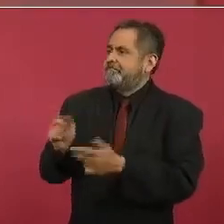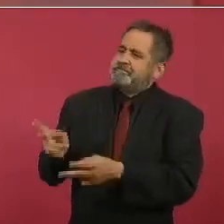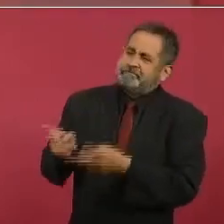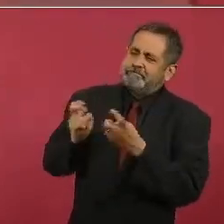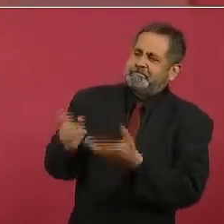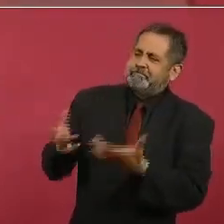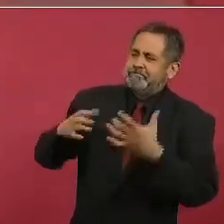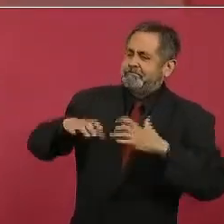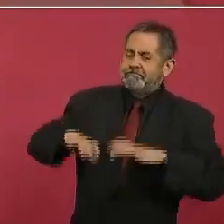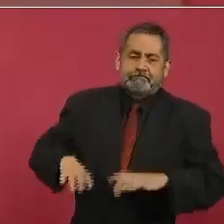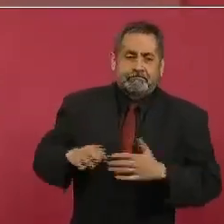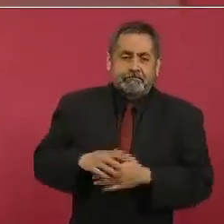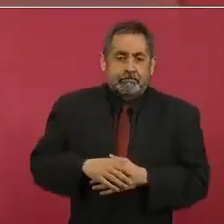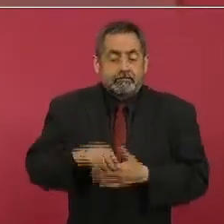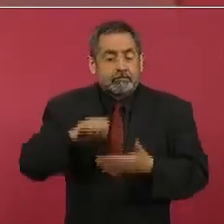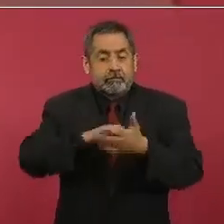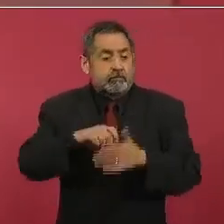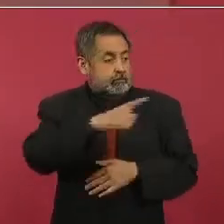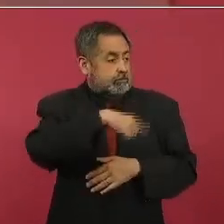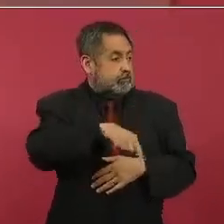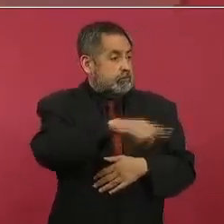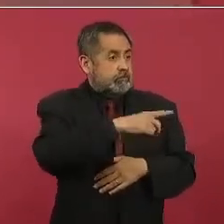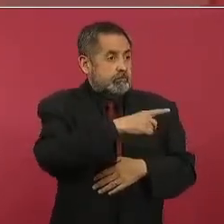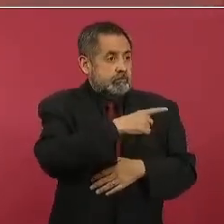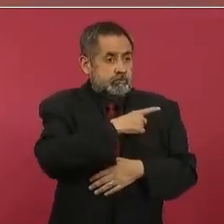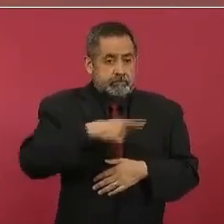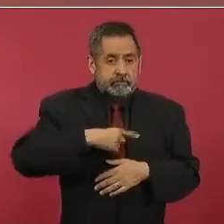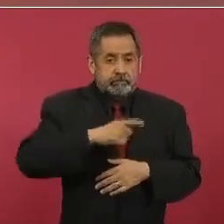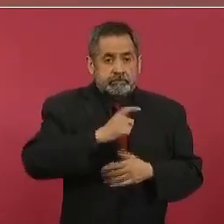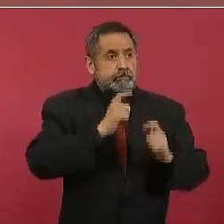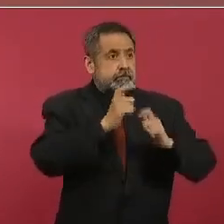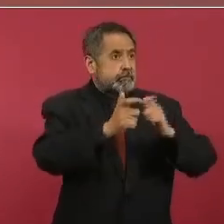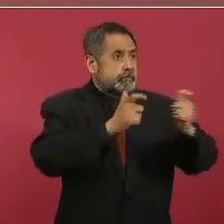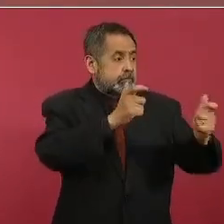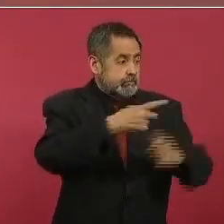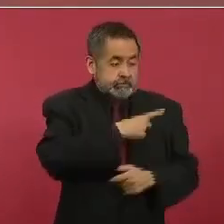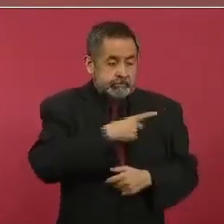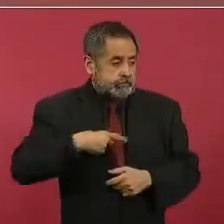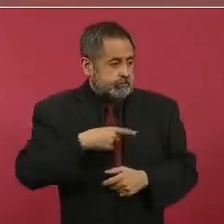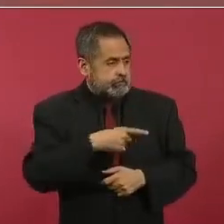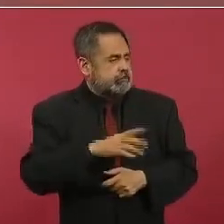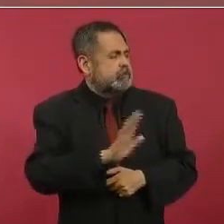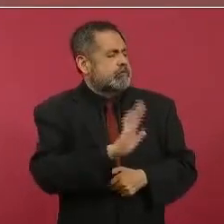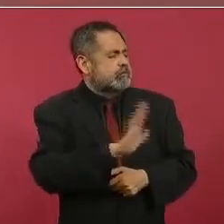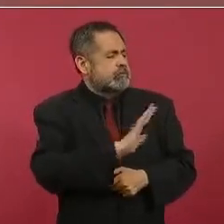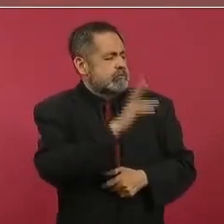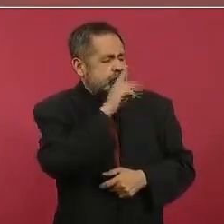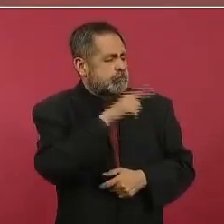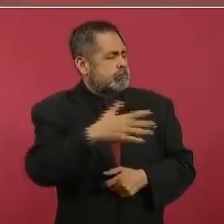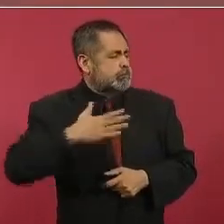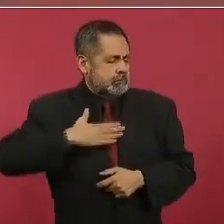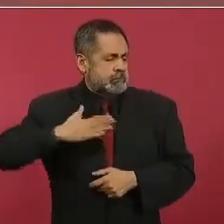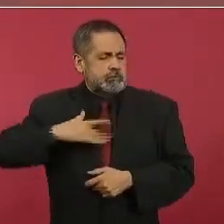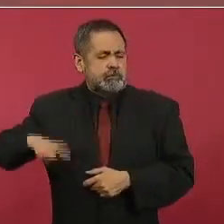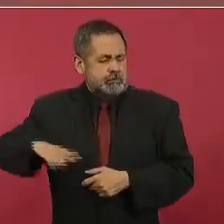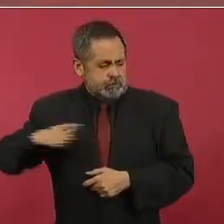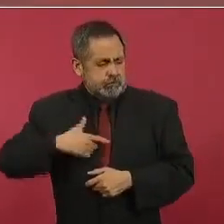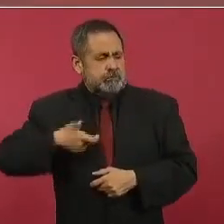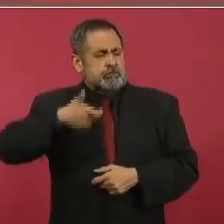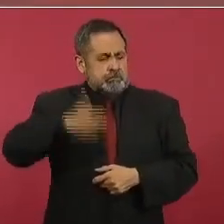deudas privadas de unos cuantos en deuda pública.